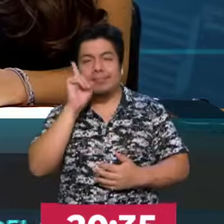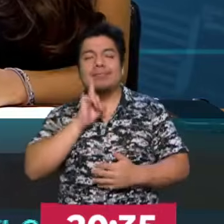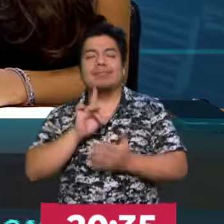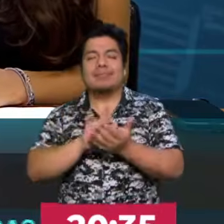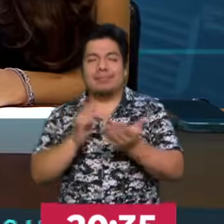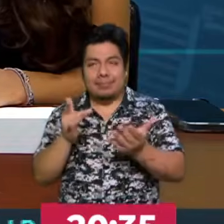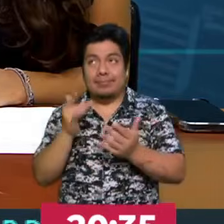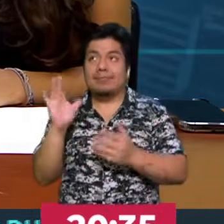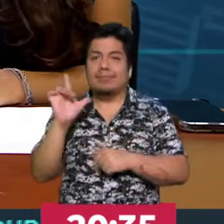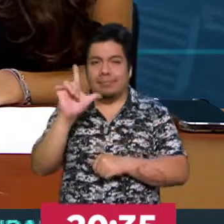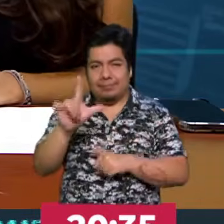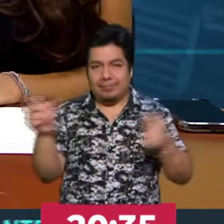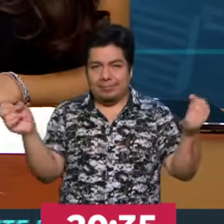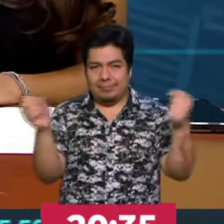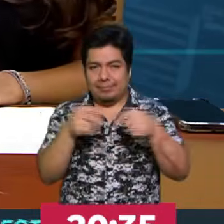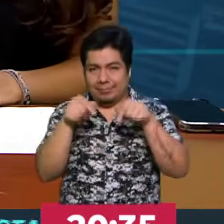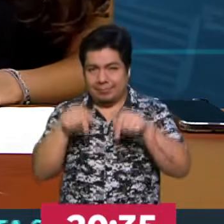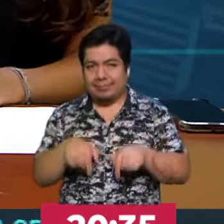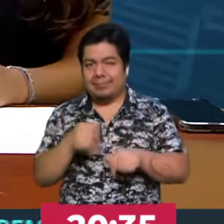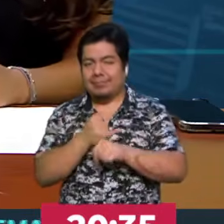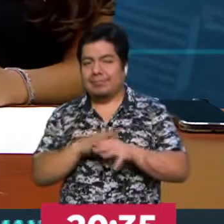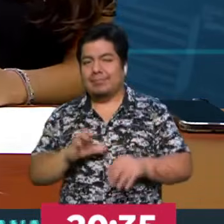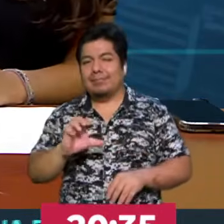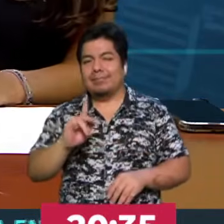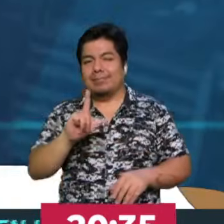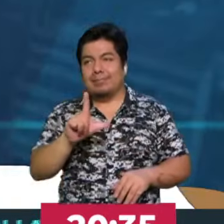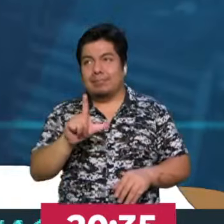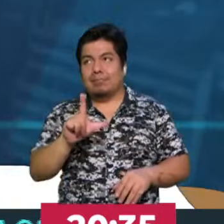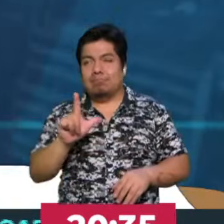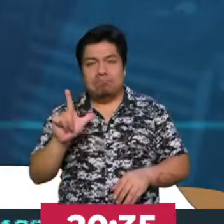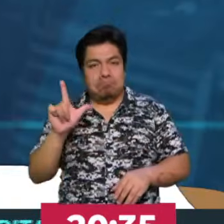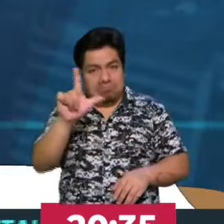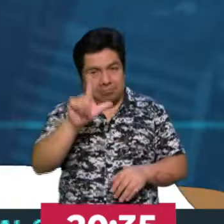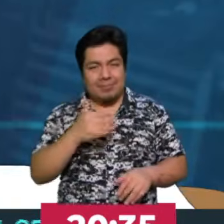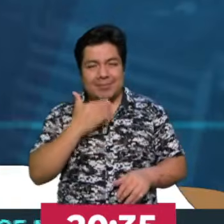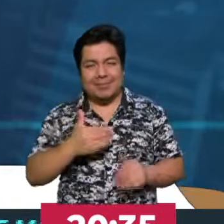siempre y la esperamos la siguiente semana aquí en Informe Capital. Muchas gracias, hasta el próximo lunes. Gracias, doctora.